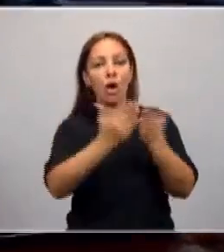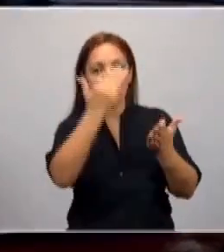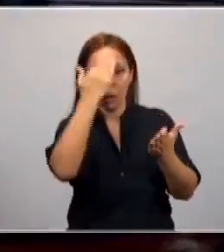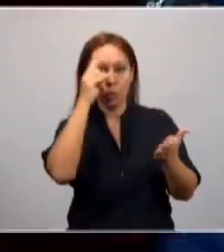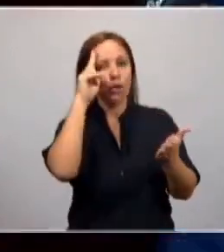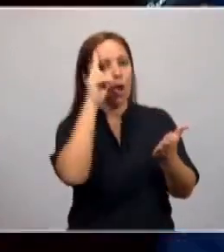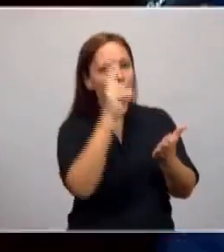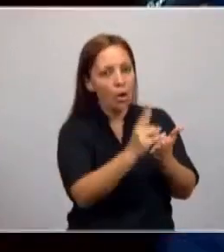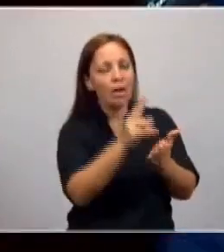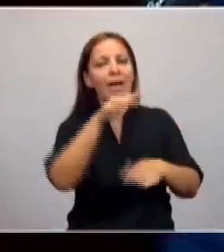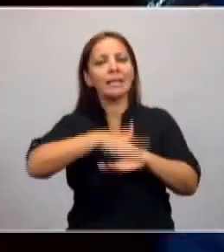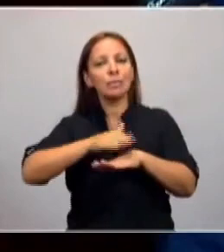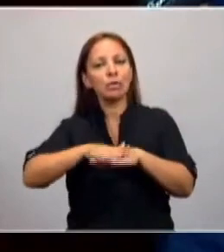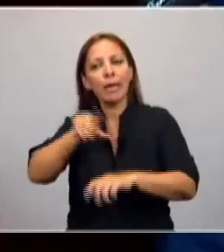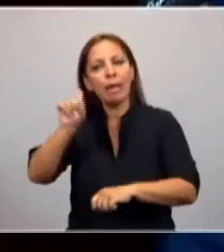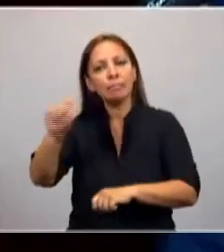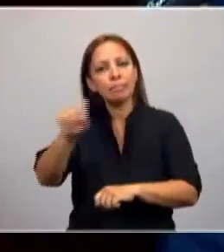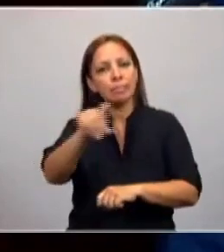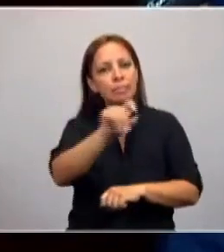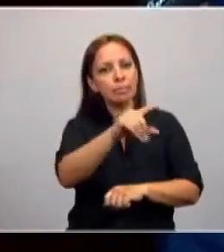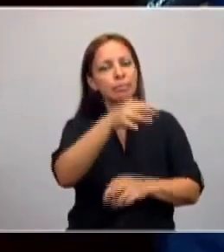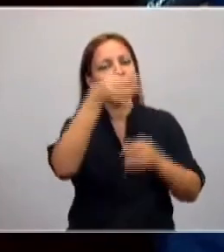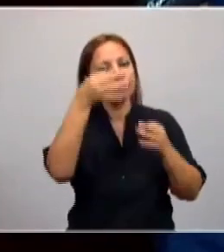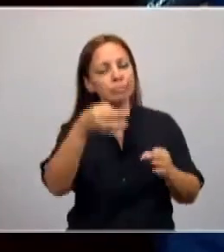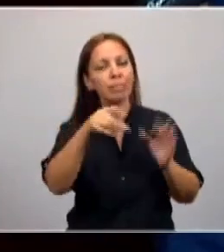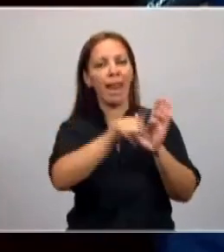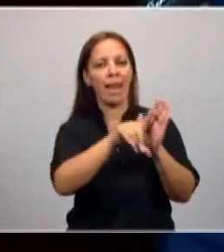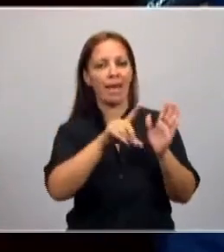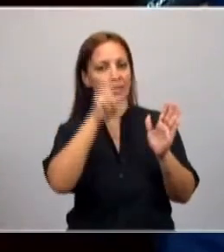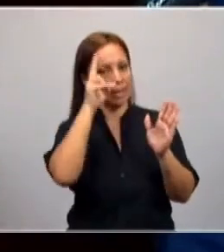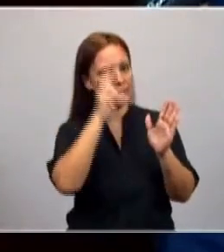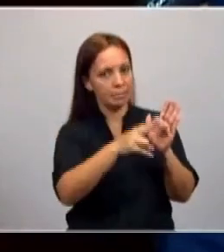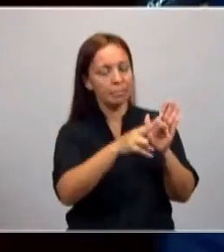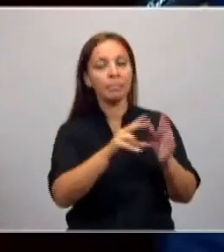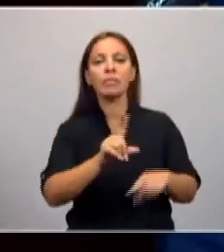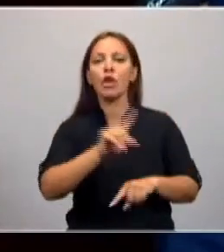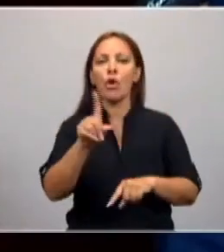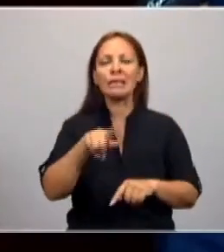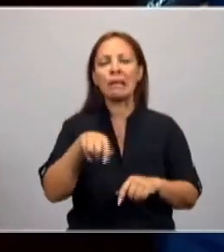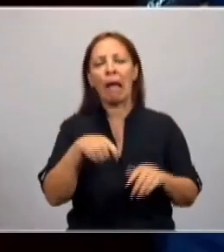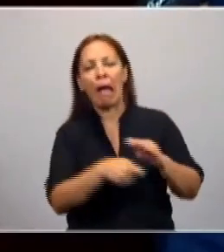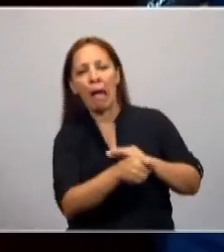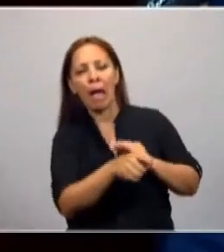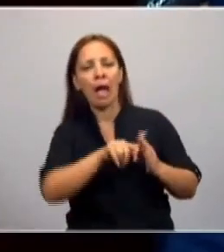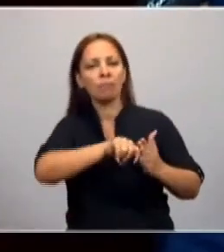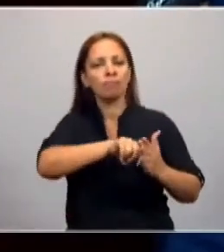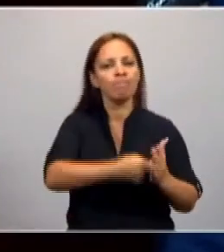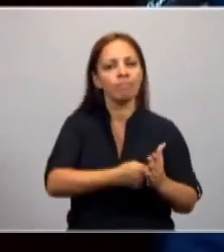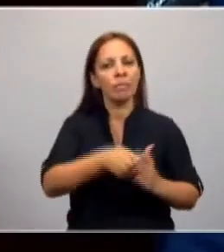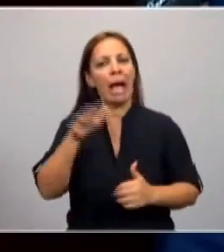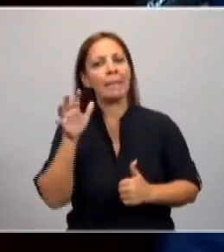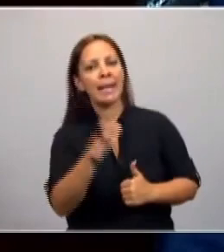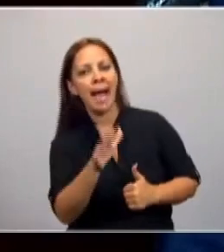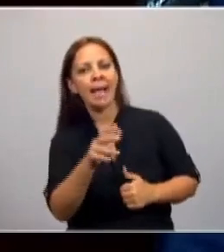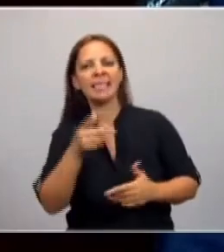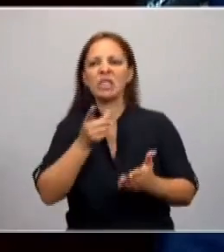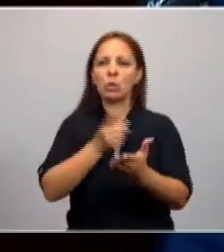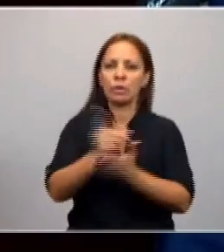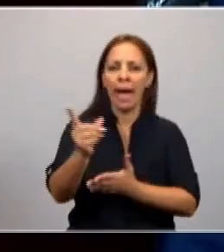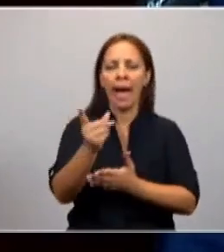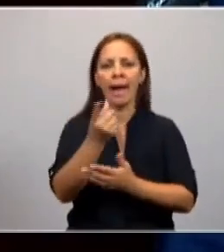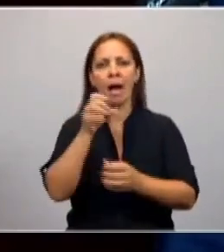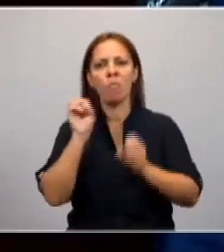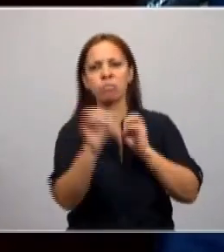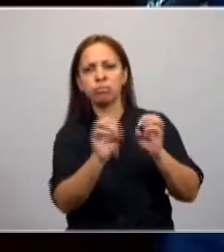la responsabilidad de cada uno y con las leyes. No se trata de aprietes, de extorsiones, de fundir, de amenazar, de insultar o